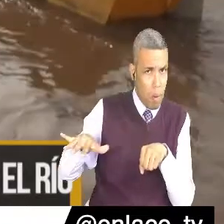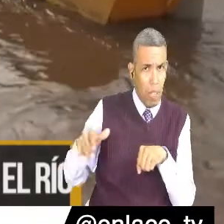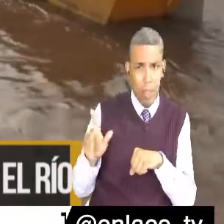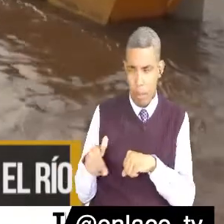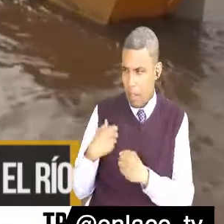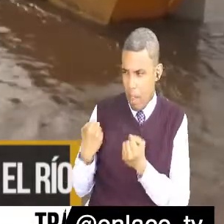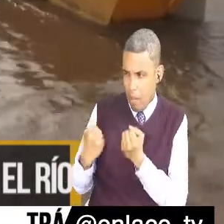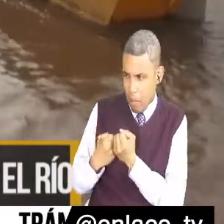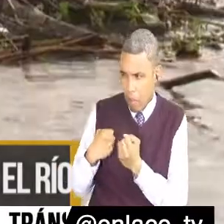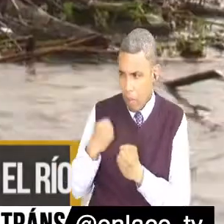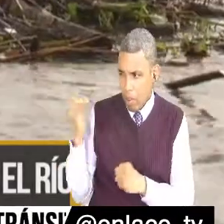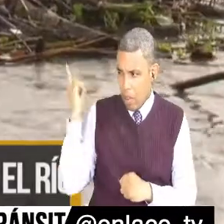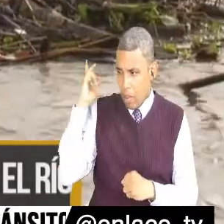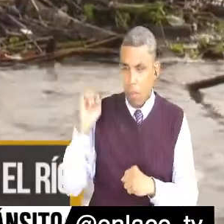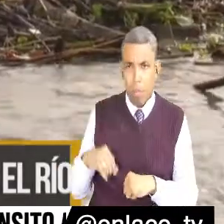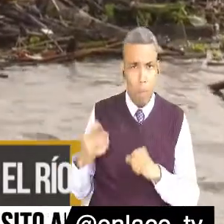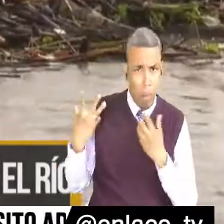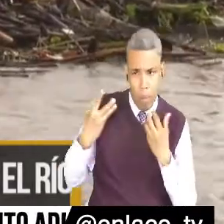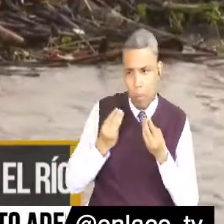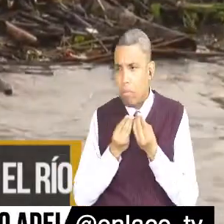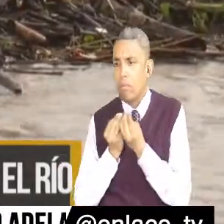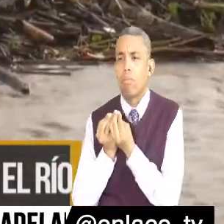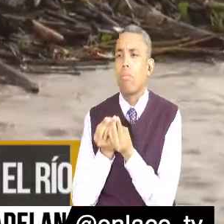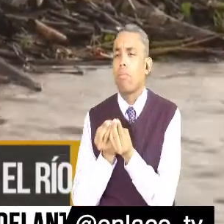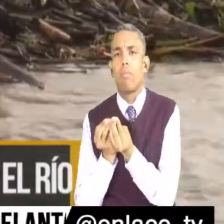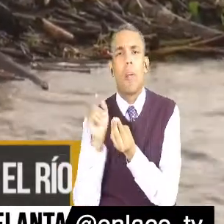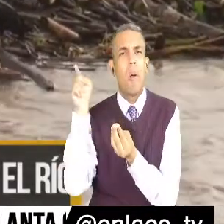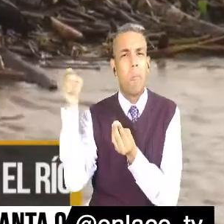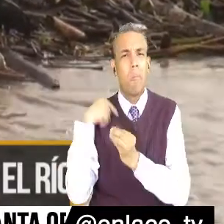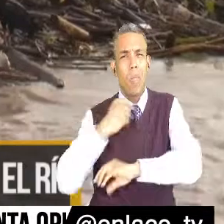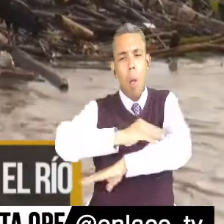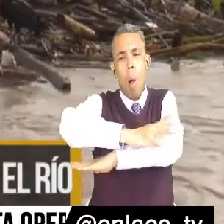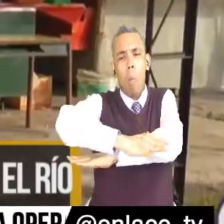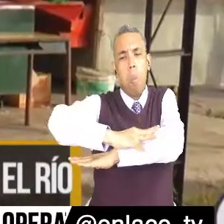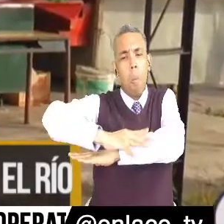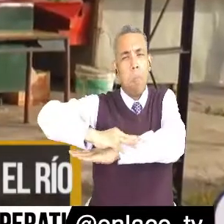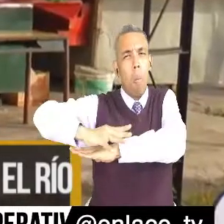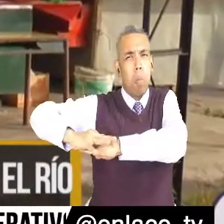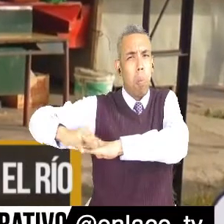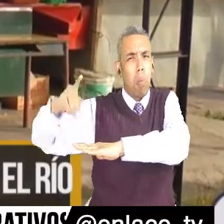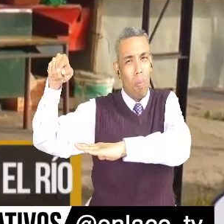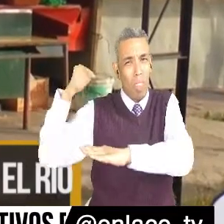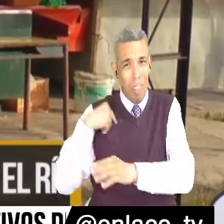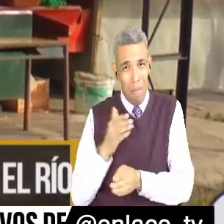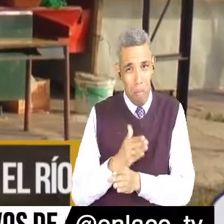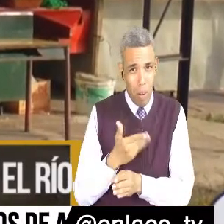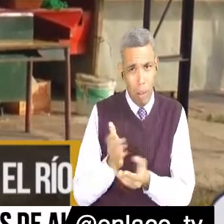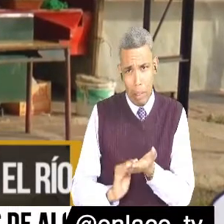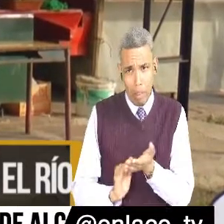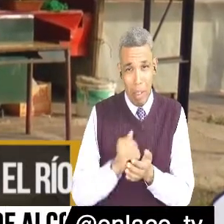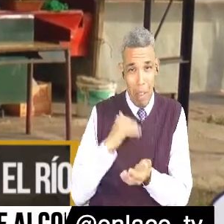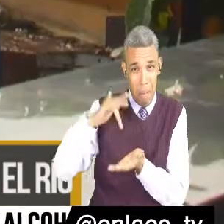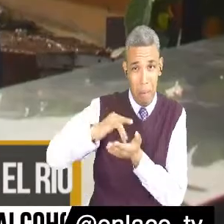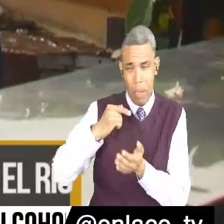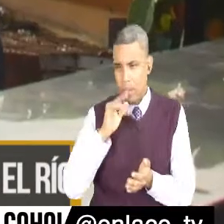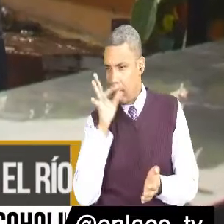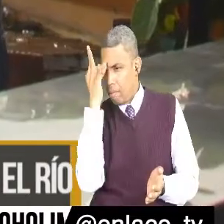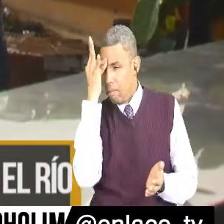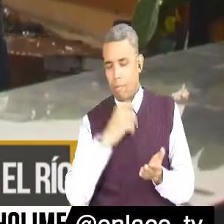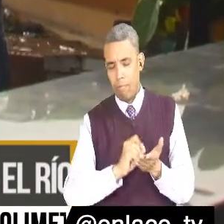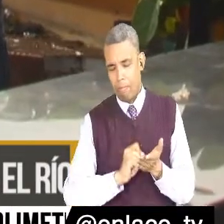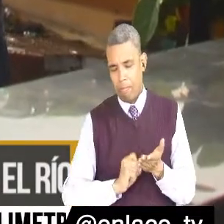está presentando y podamos darle una solución a la comunidad. Vamos a hacer la revisión y les estaré contando. Sí,